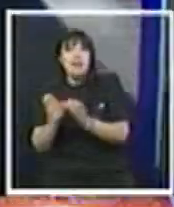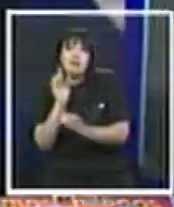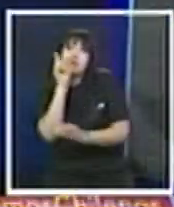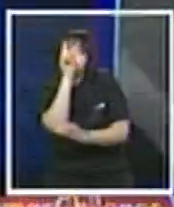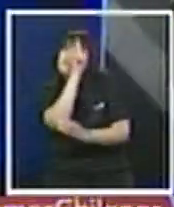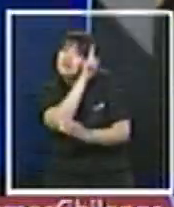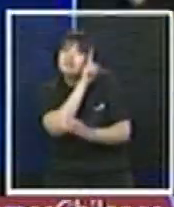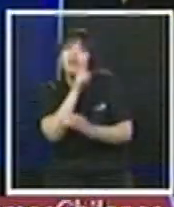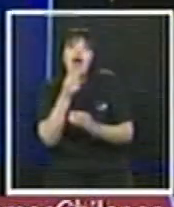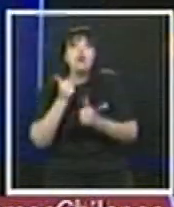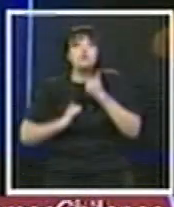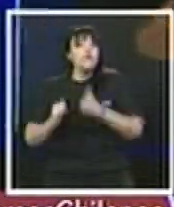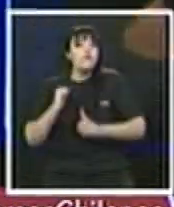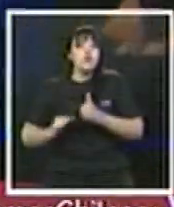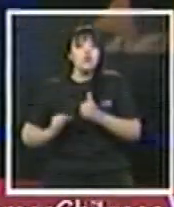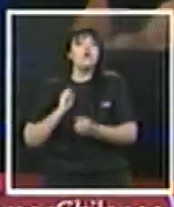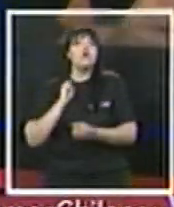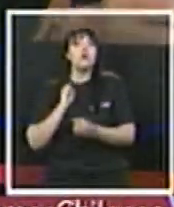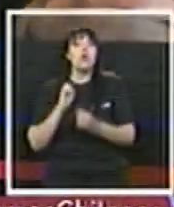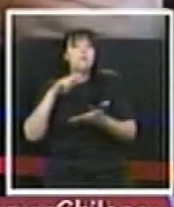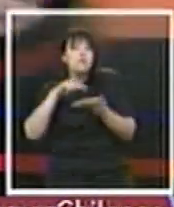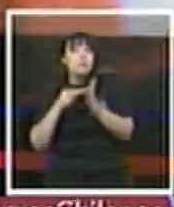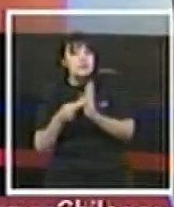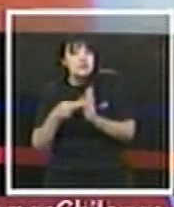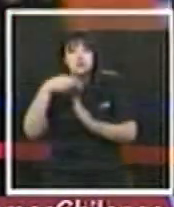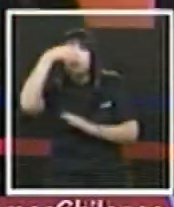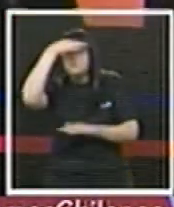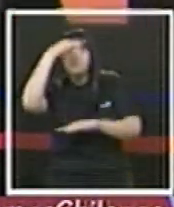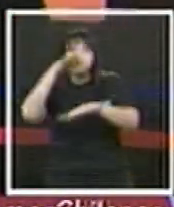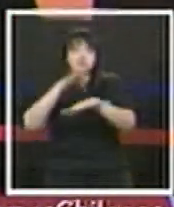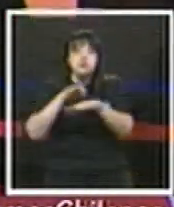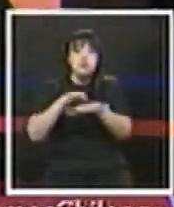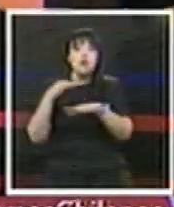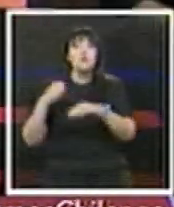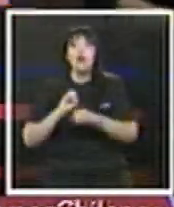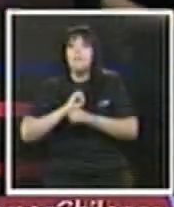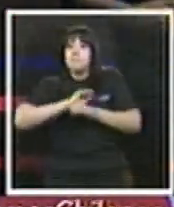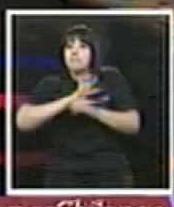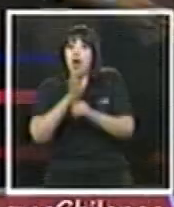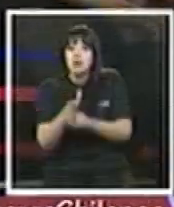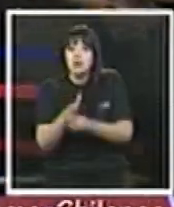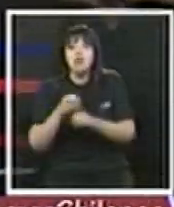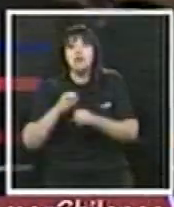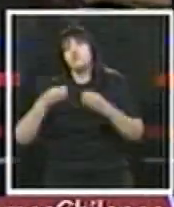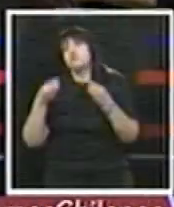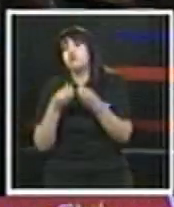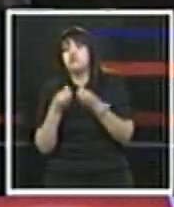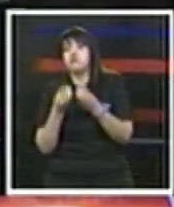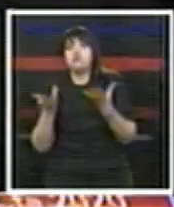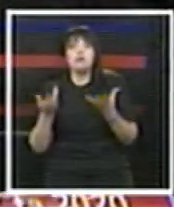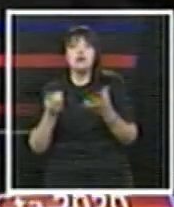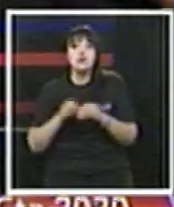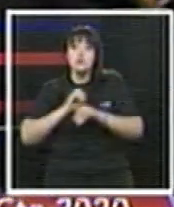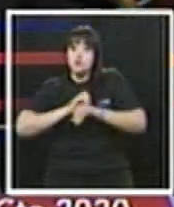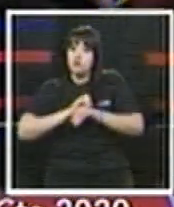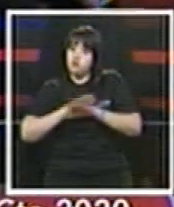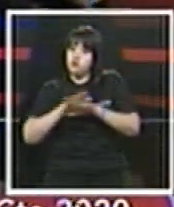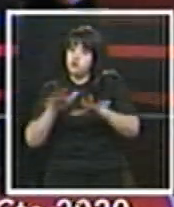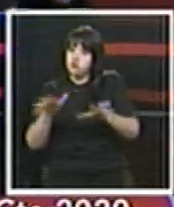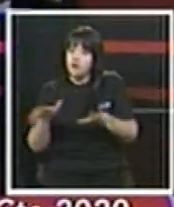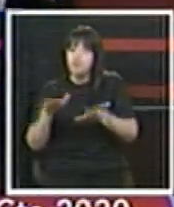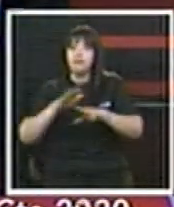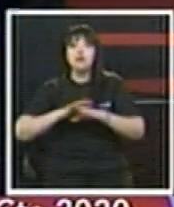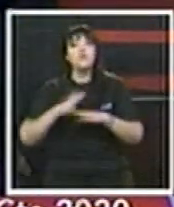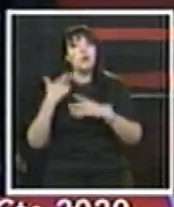público, entonces todos los artistas de nuestro país lo han pasado muy mal a propósito de la pandemia, y es momento de ponernos en la